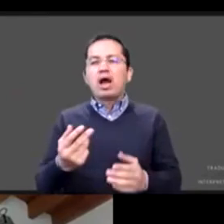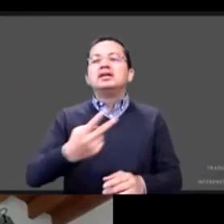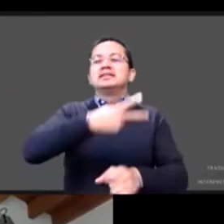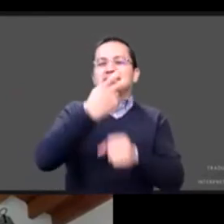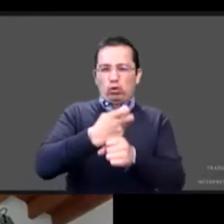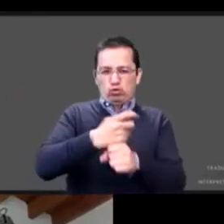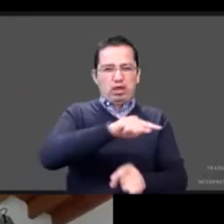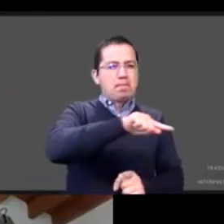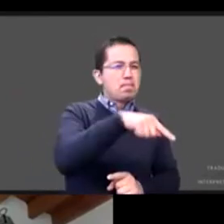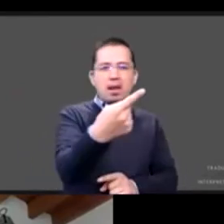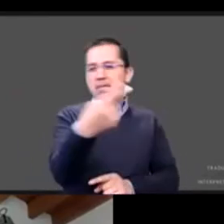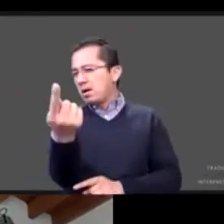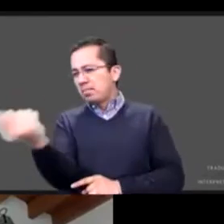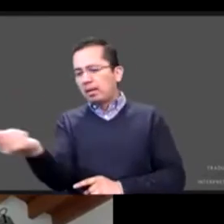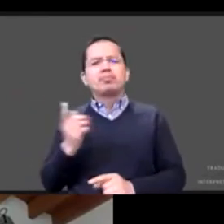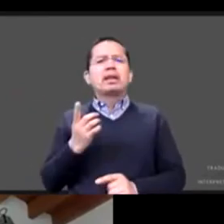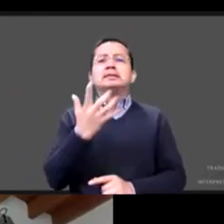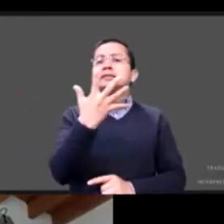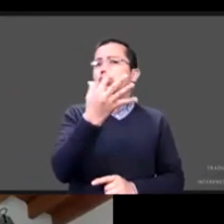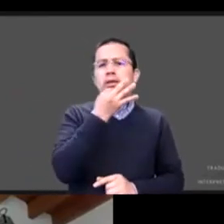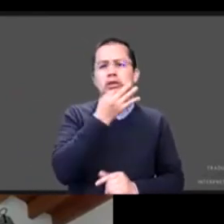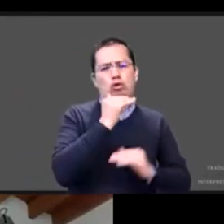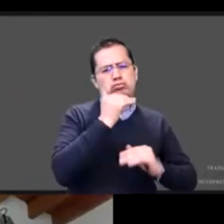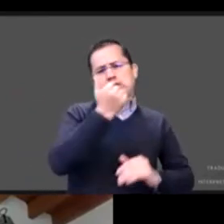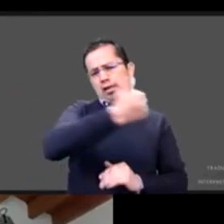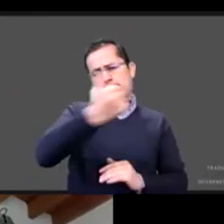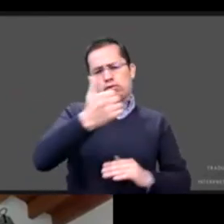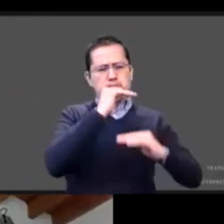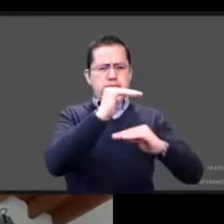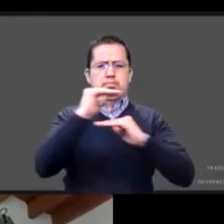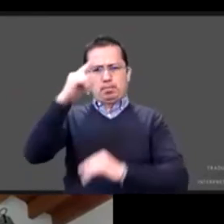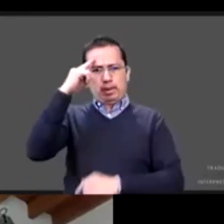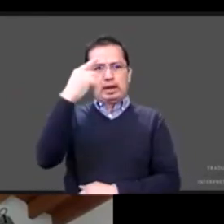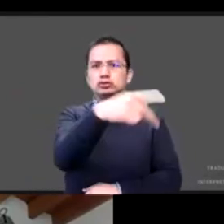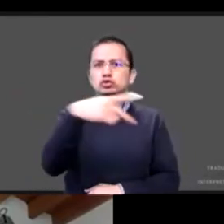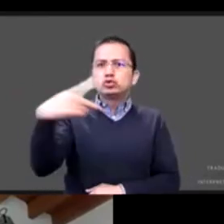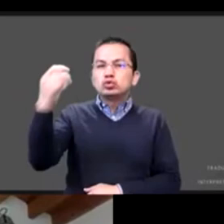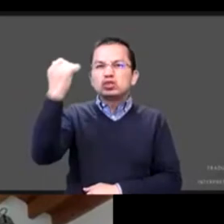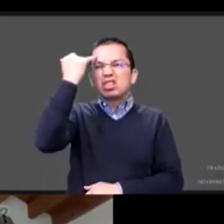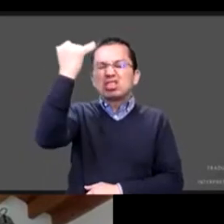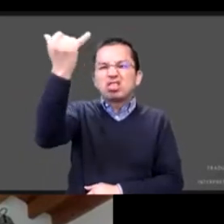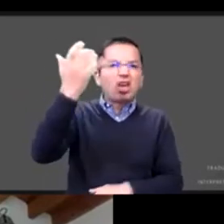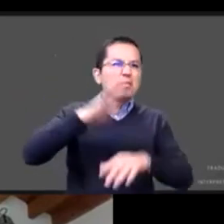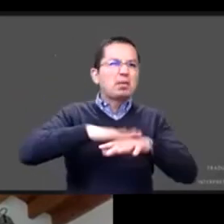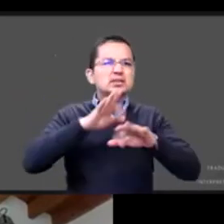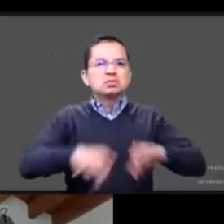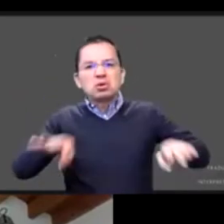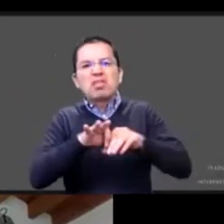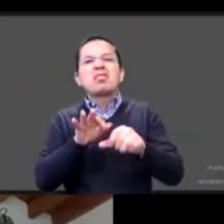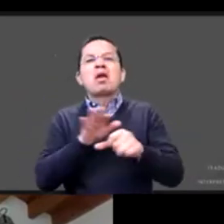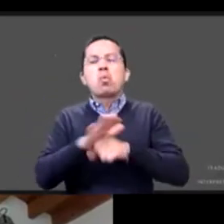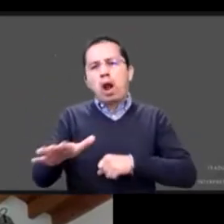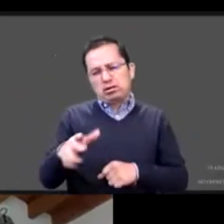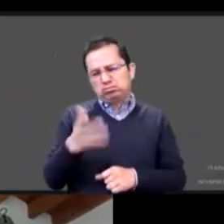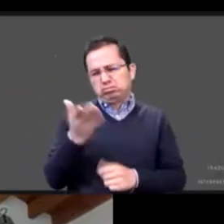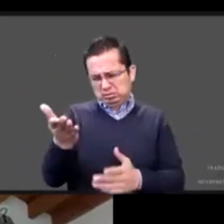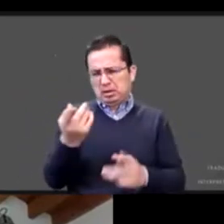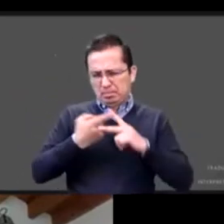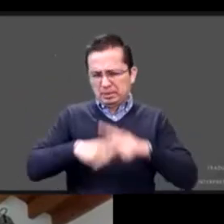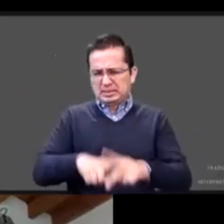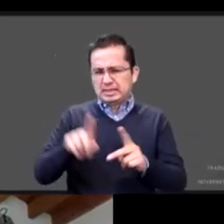enfatizar las ideas más importantes de lo que ustedes consideran para este conversatorio. Y empezamos de nuevo contigo,